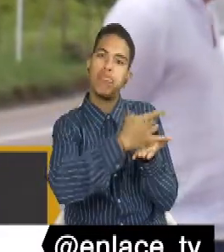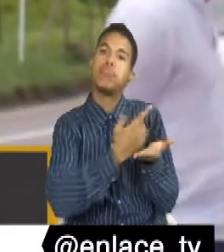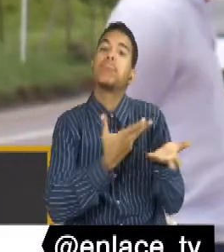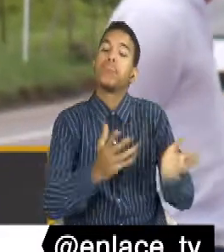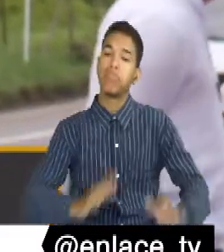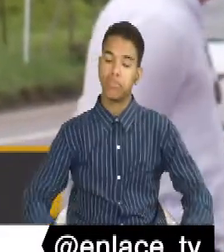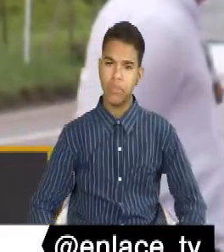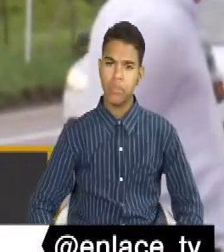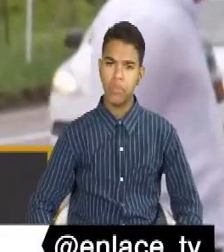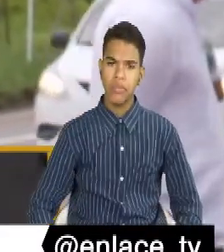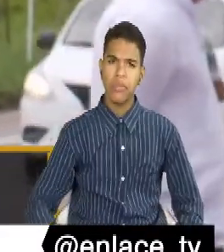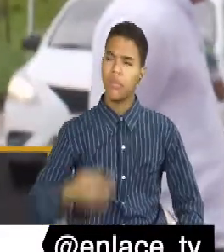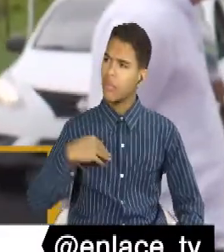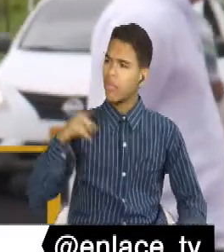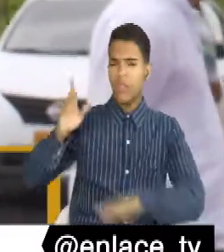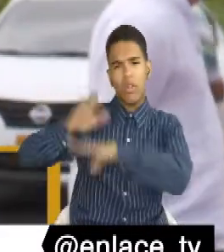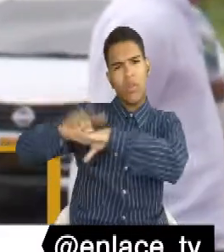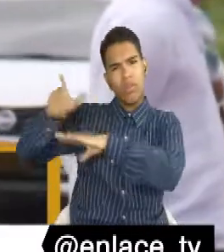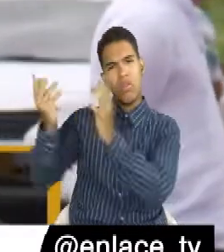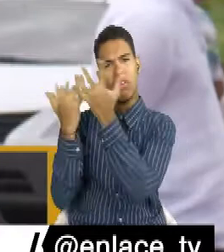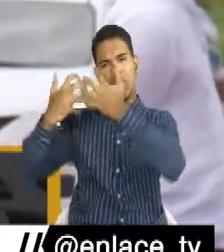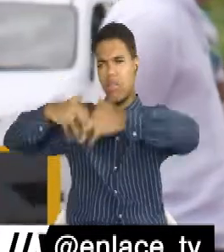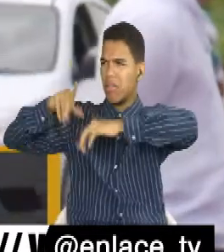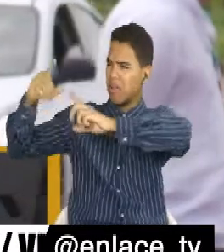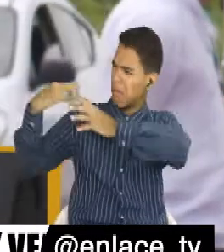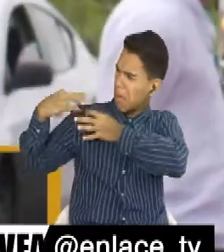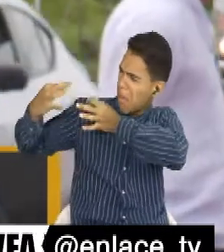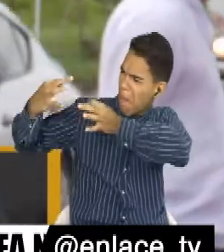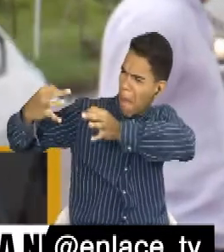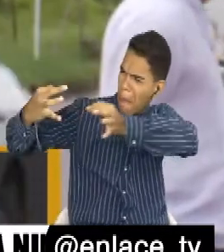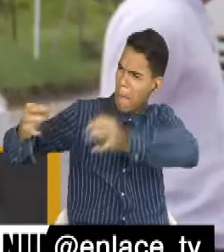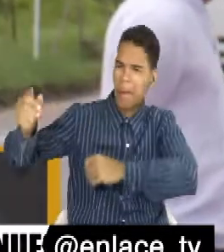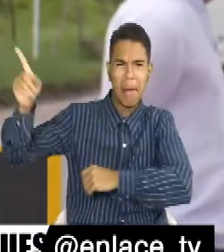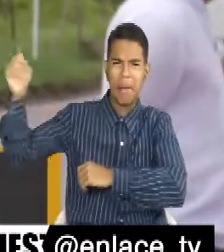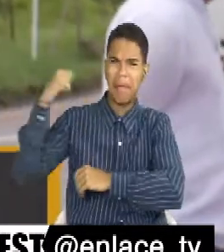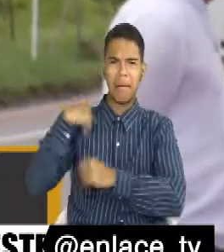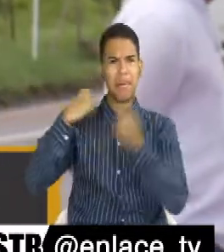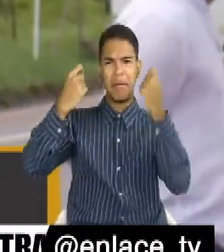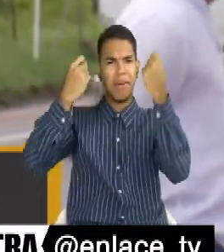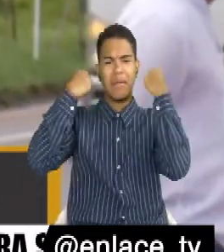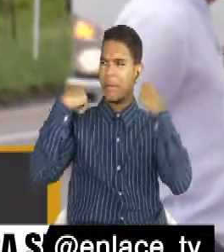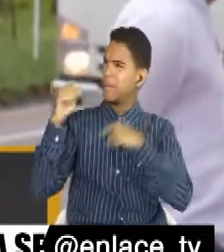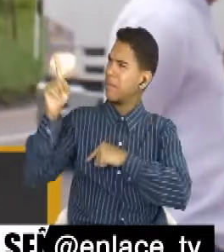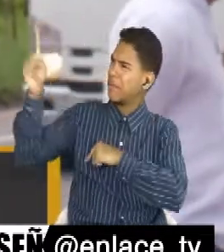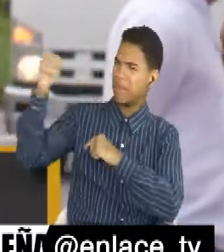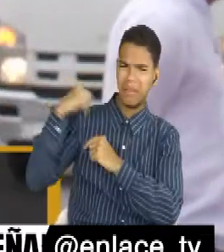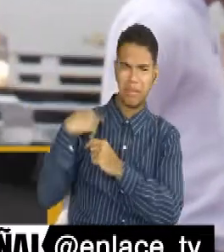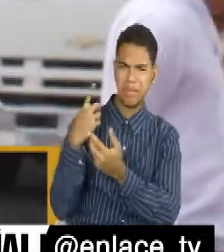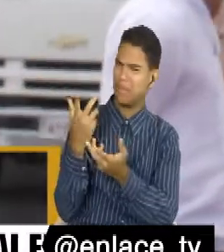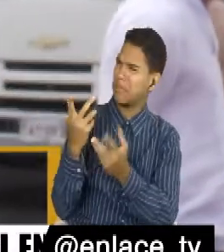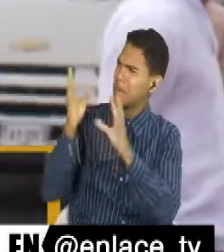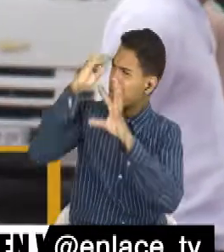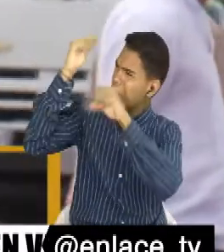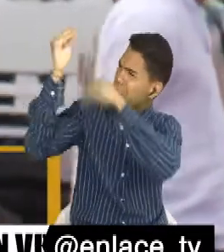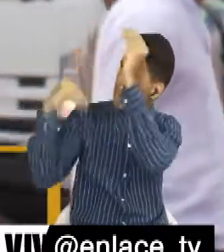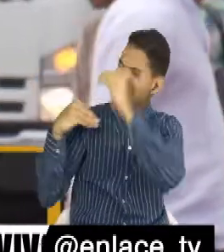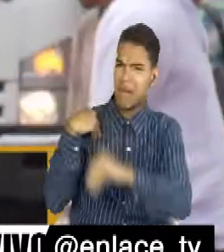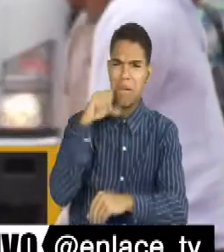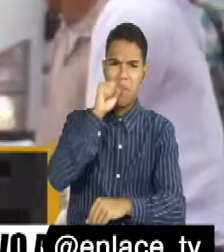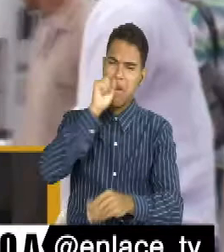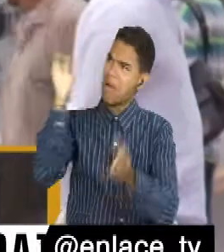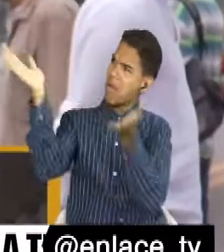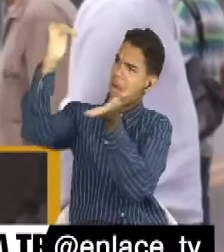las negligencias de Mota en Gil y su política que ha optado aquí en Barranca con